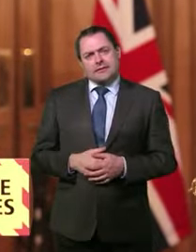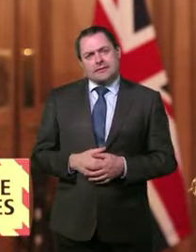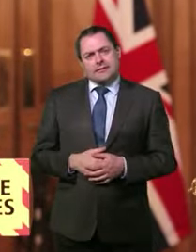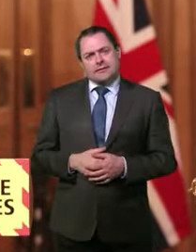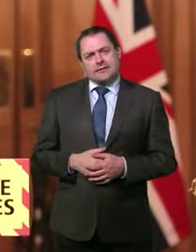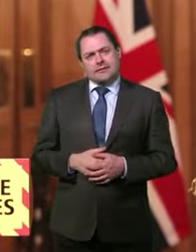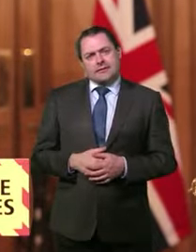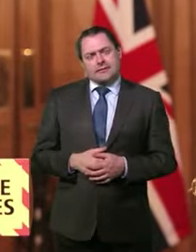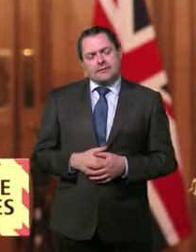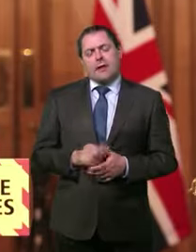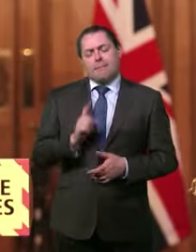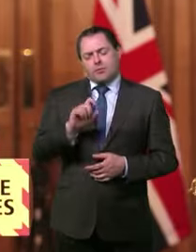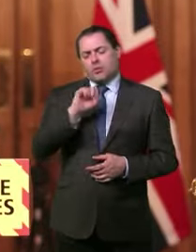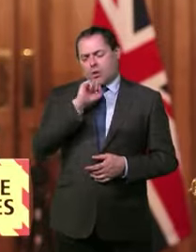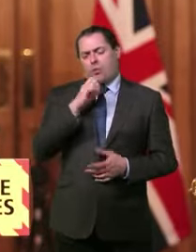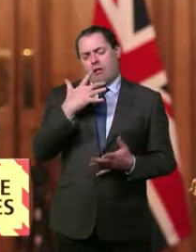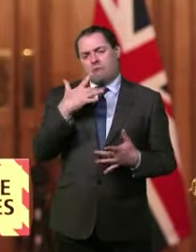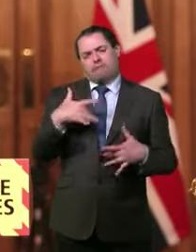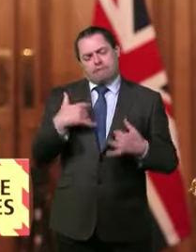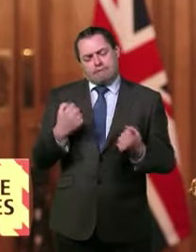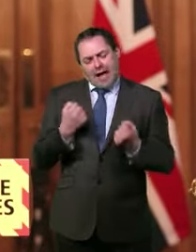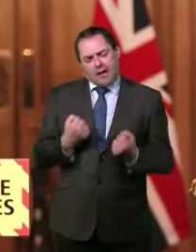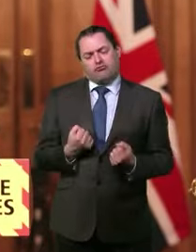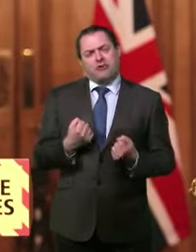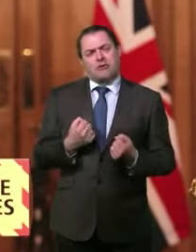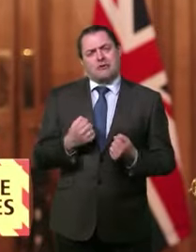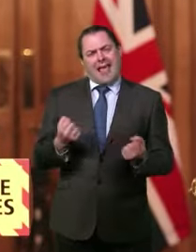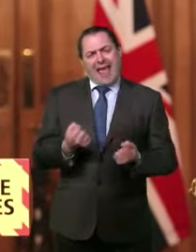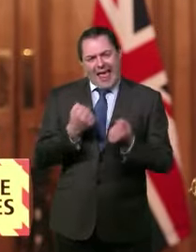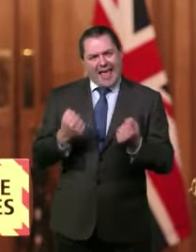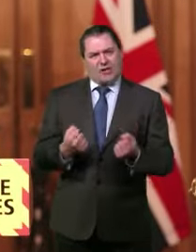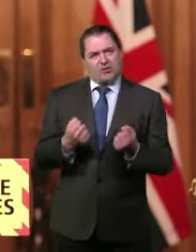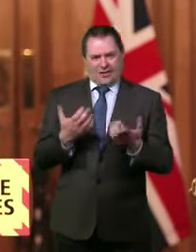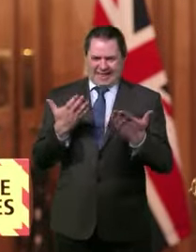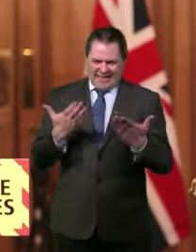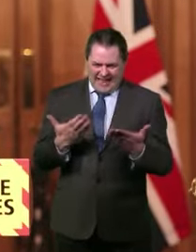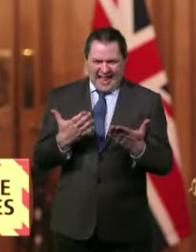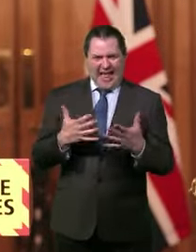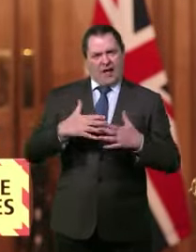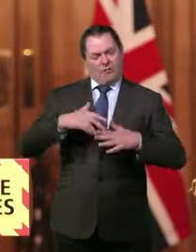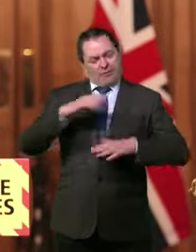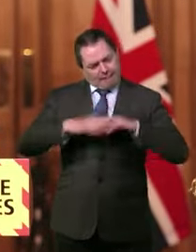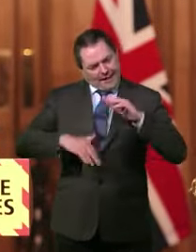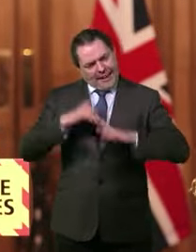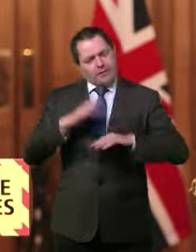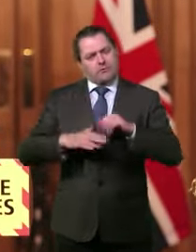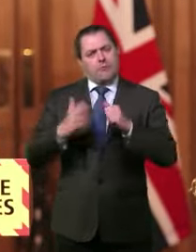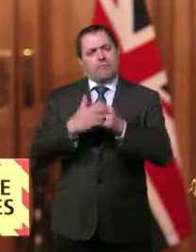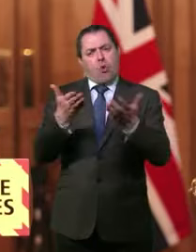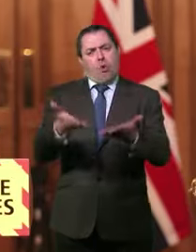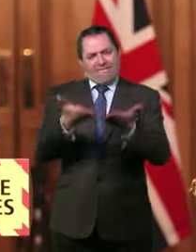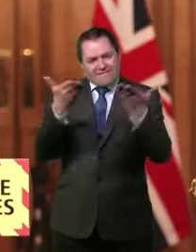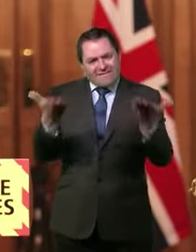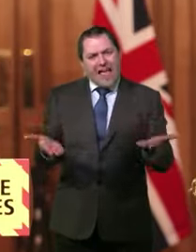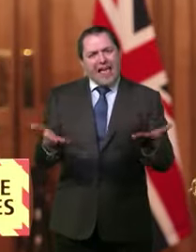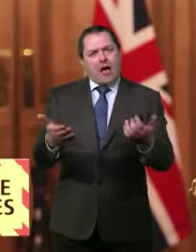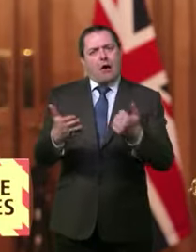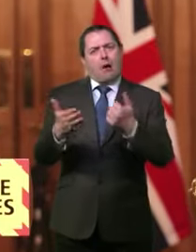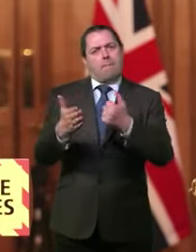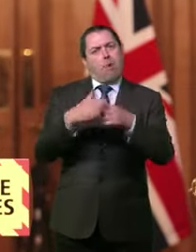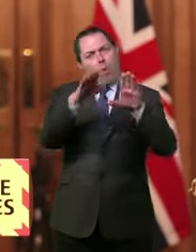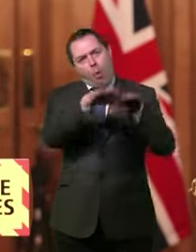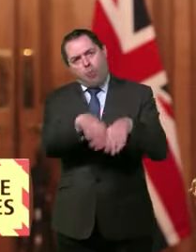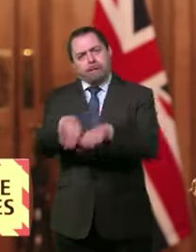la pasión y la energía que demanda y construiremos un país más justo y equitativo en su